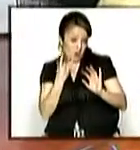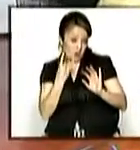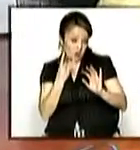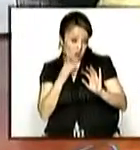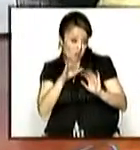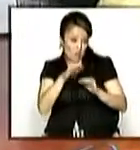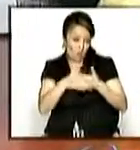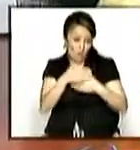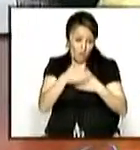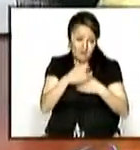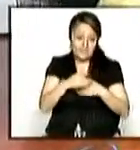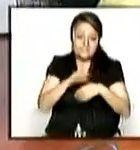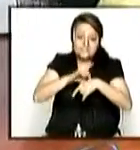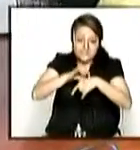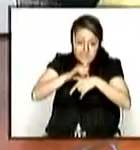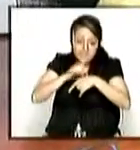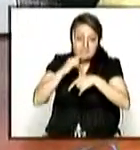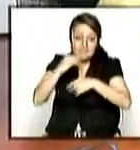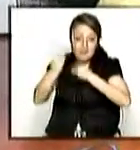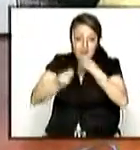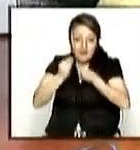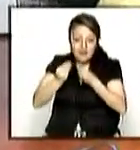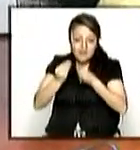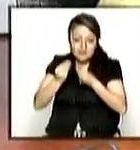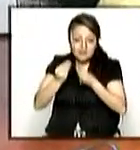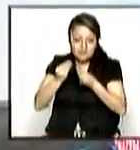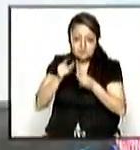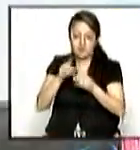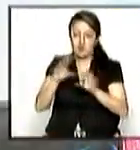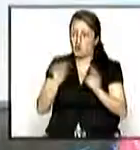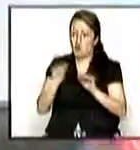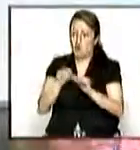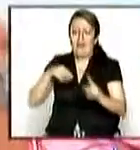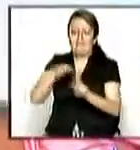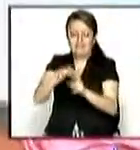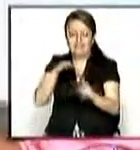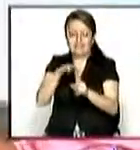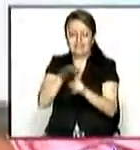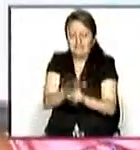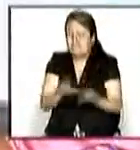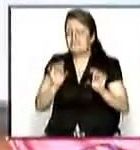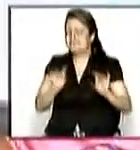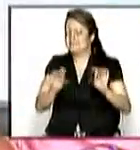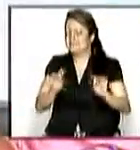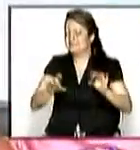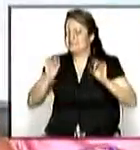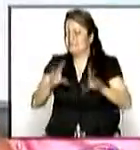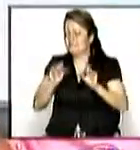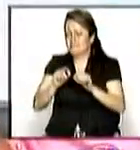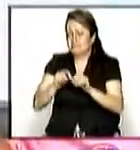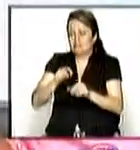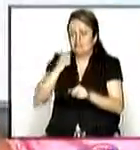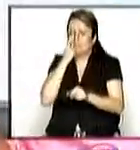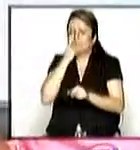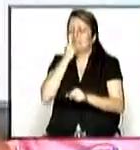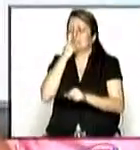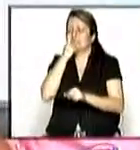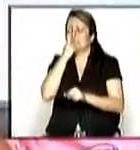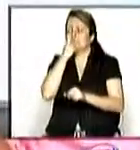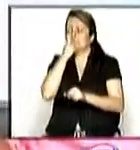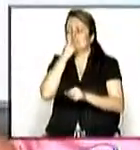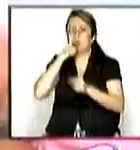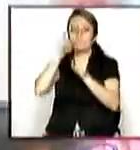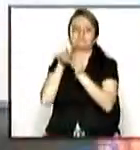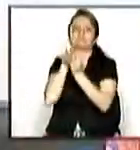de la odontología neurofocal es la odontología de mínima invasión. Si yo tengo estos dos dientes adyacentes acá